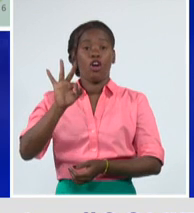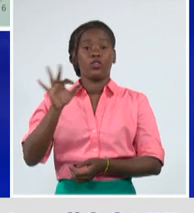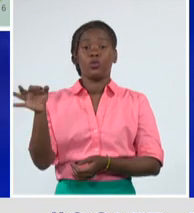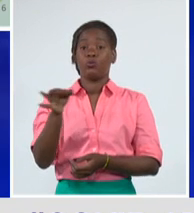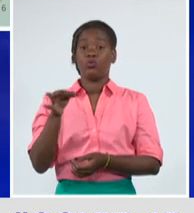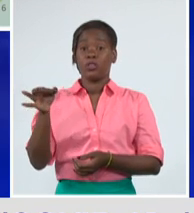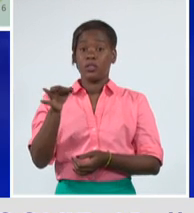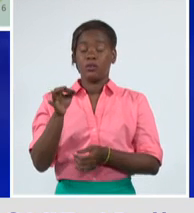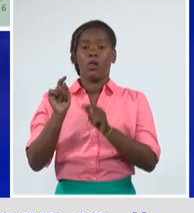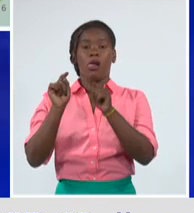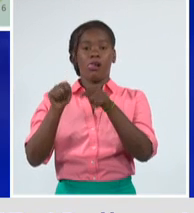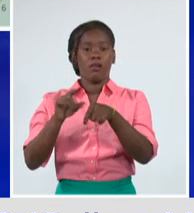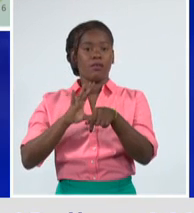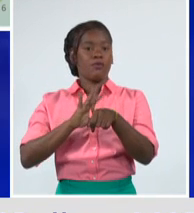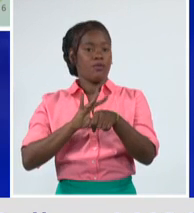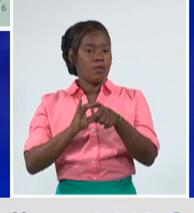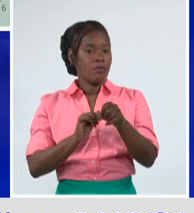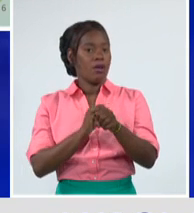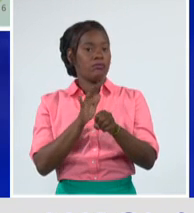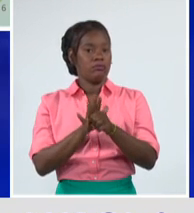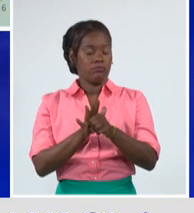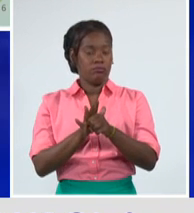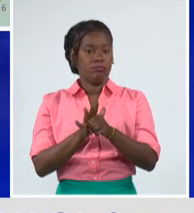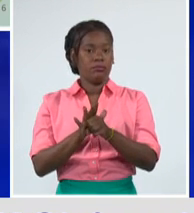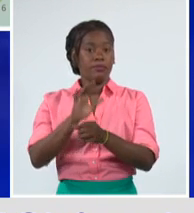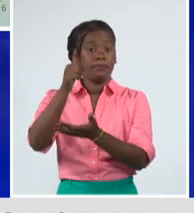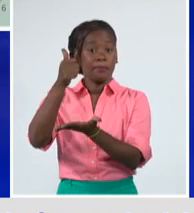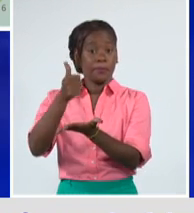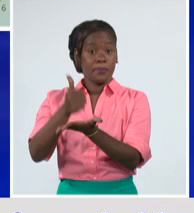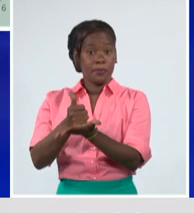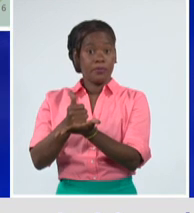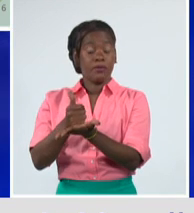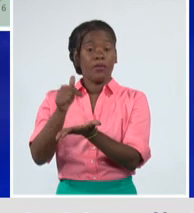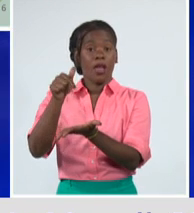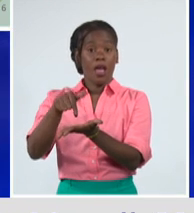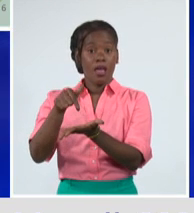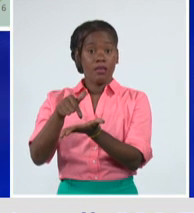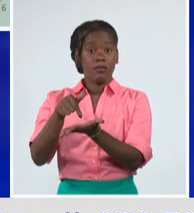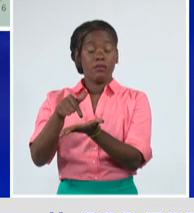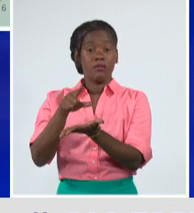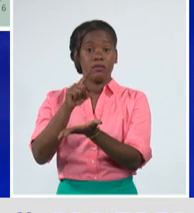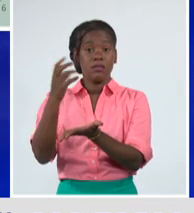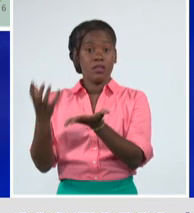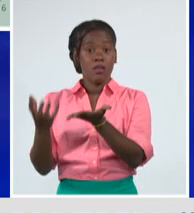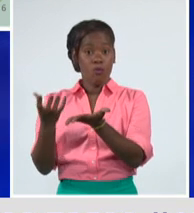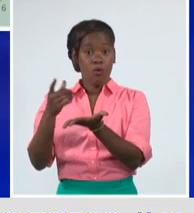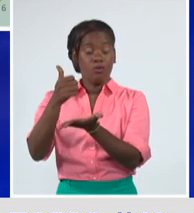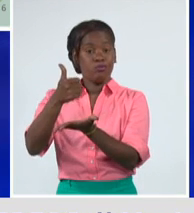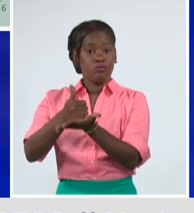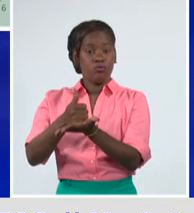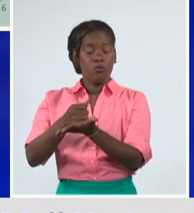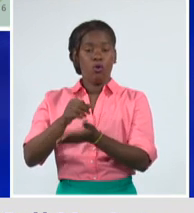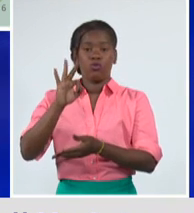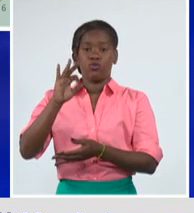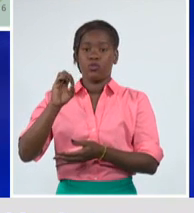aunque el de Cienfuegos, el municipio de Cienfuegos, con 804 ayer, estamos